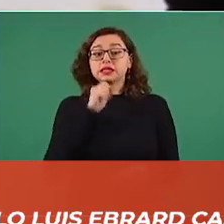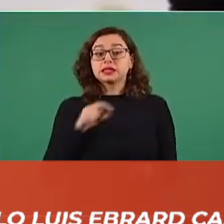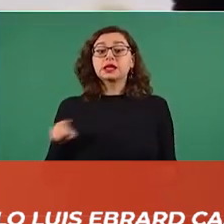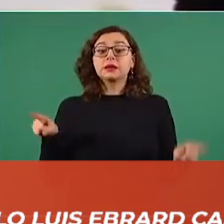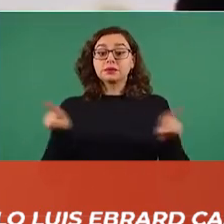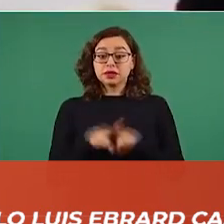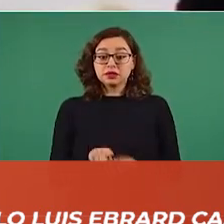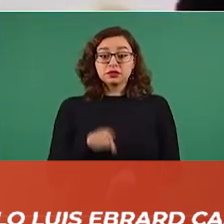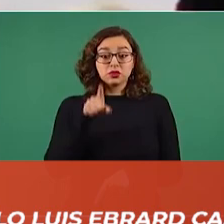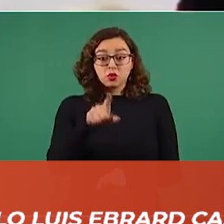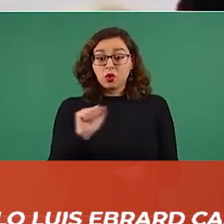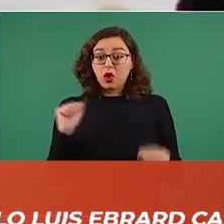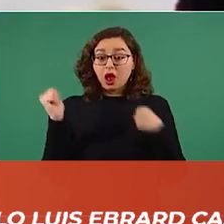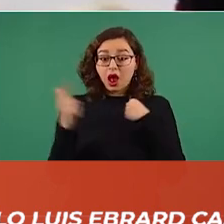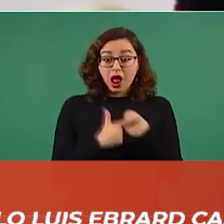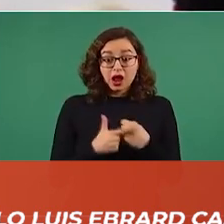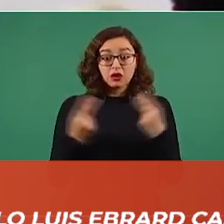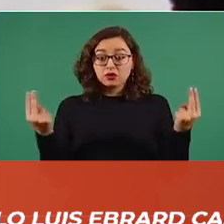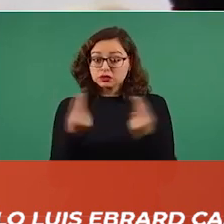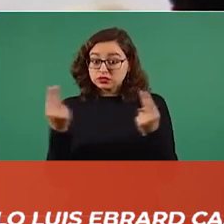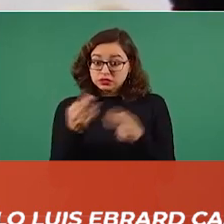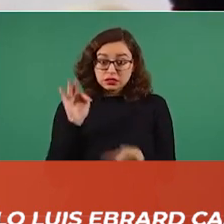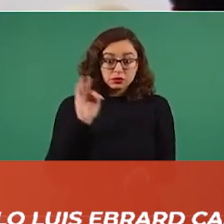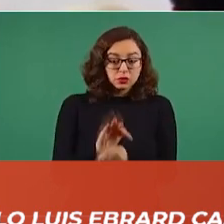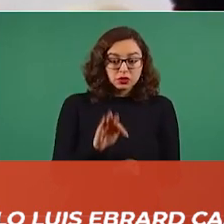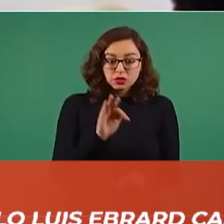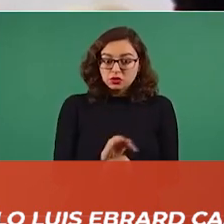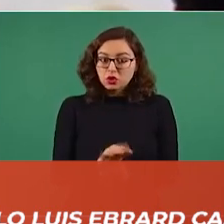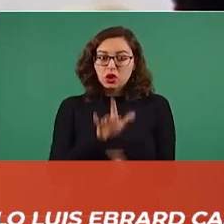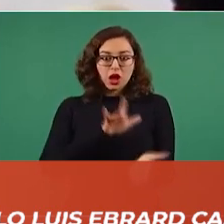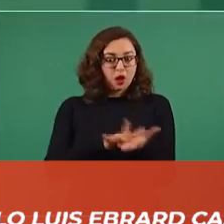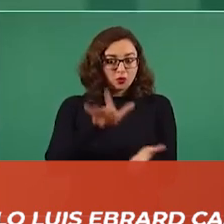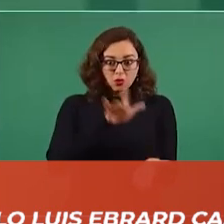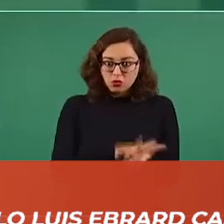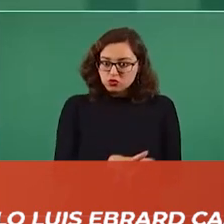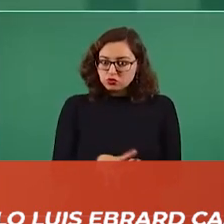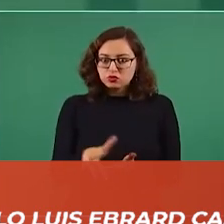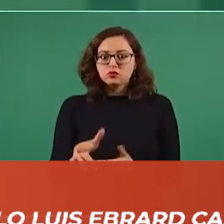todo el apoyo, toda la protección, todo lo que